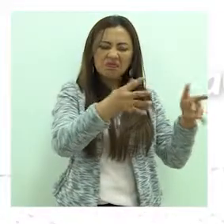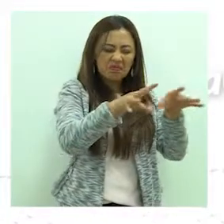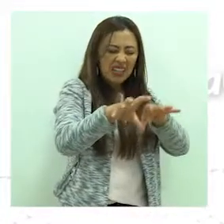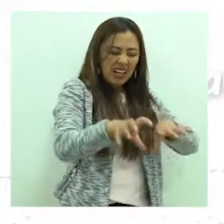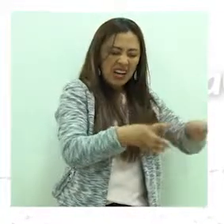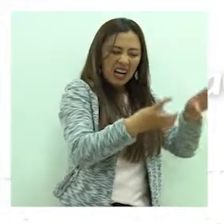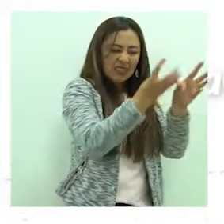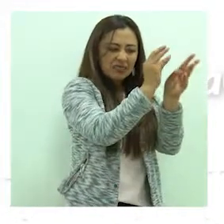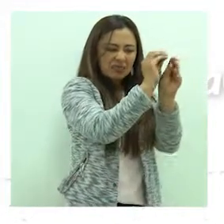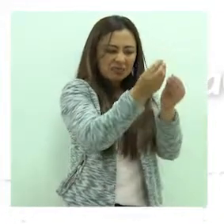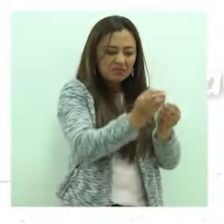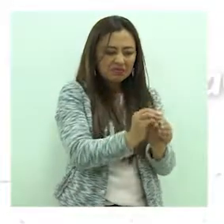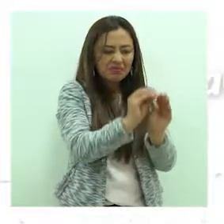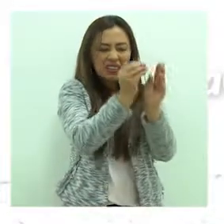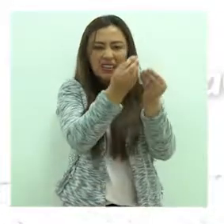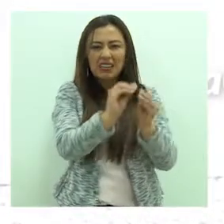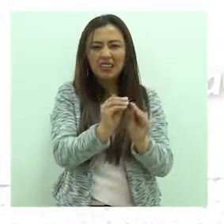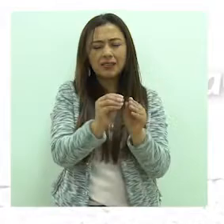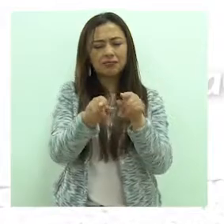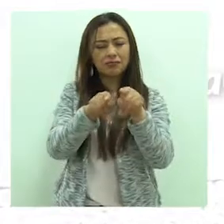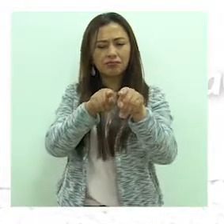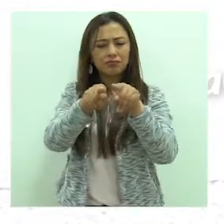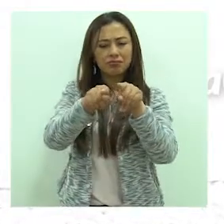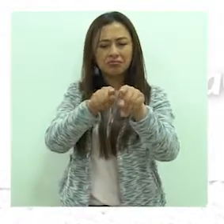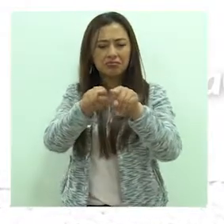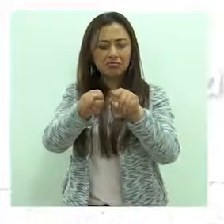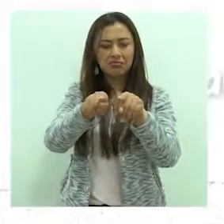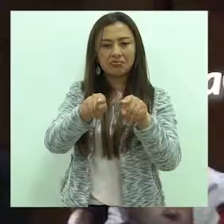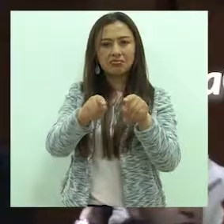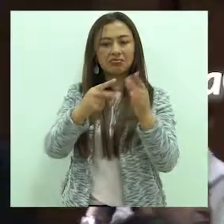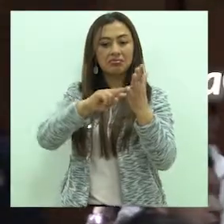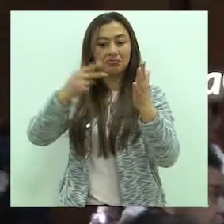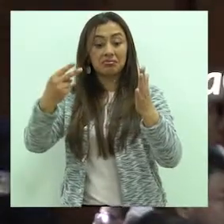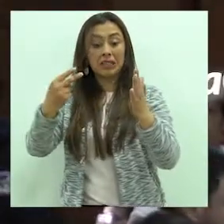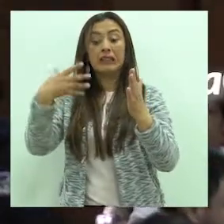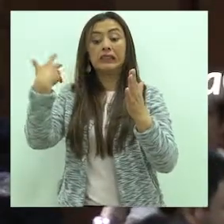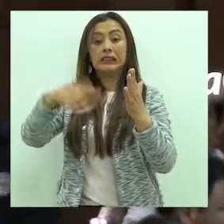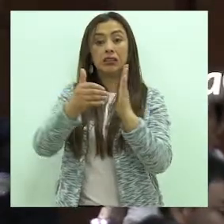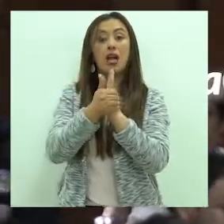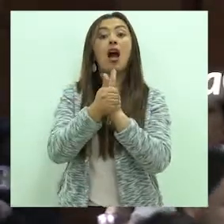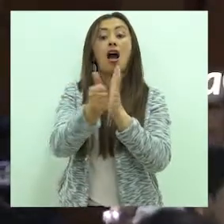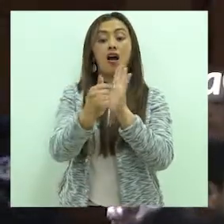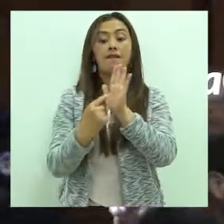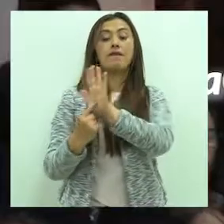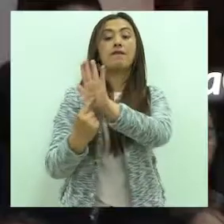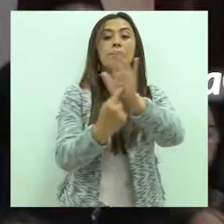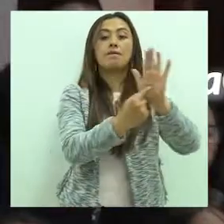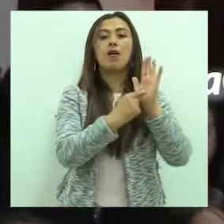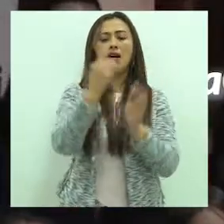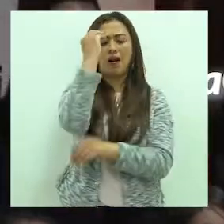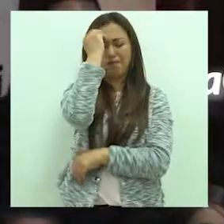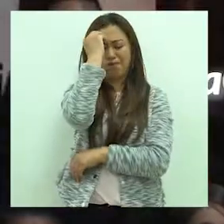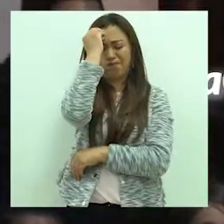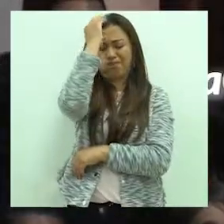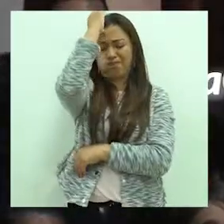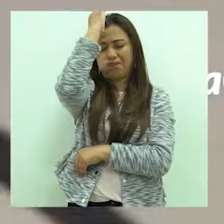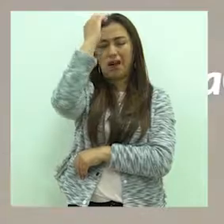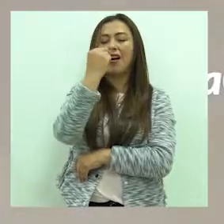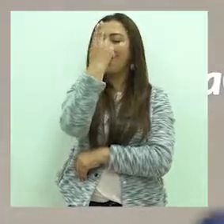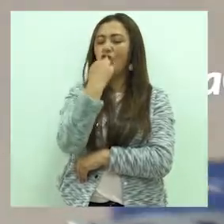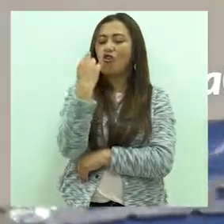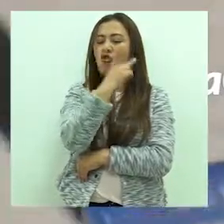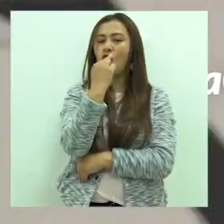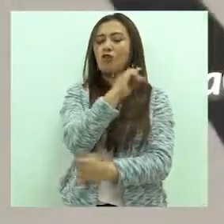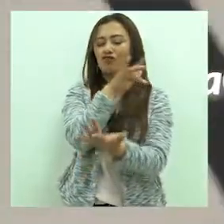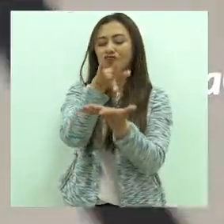de tener una competencia como tal en la cual pueden demostrar sus habilidades y a las cuales entran con compromiso.